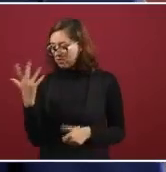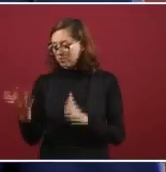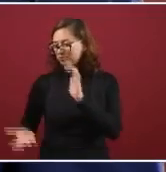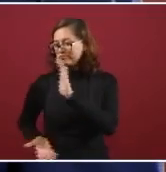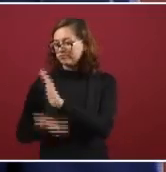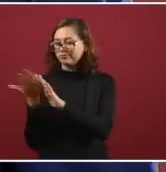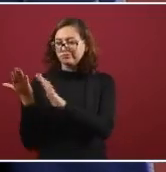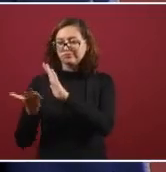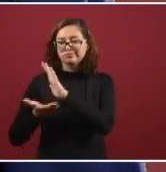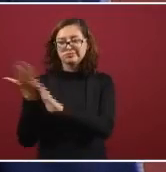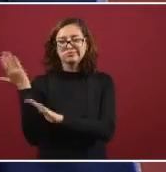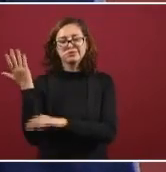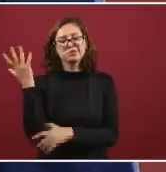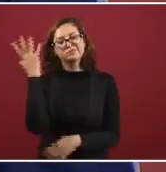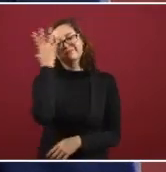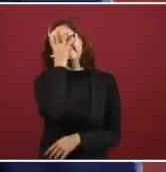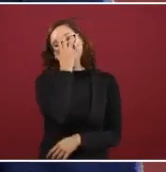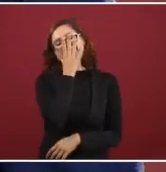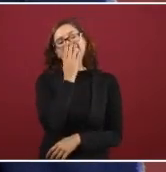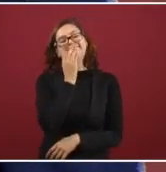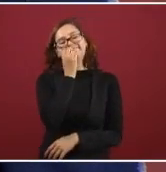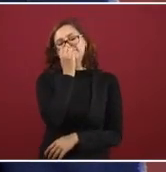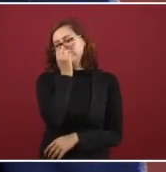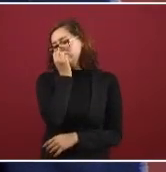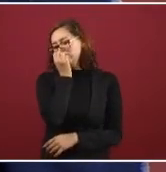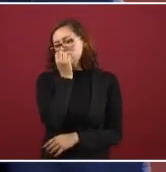Es bellísima la frase.